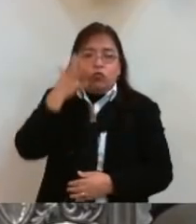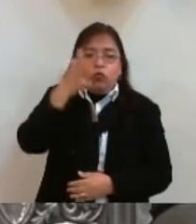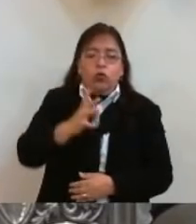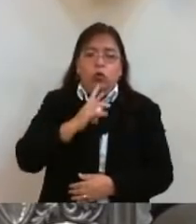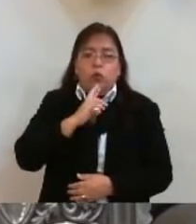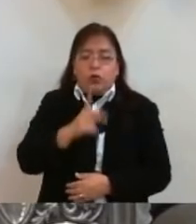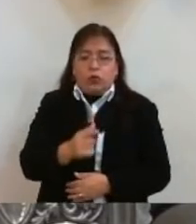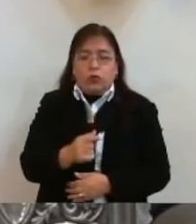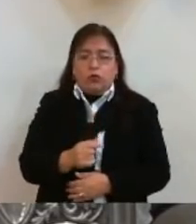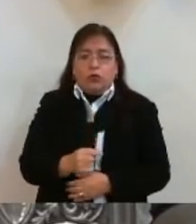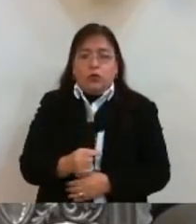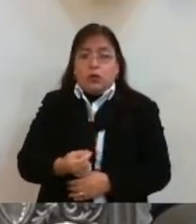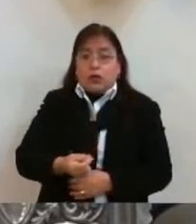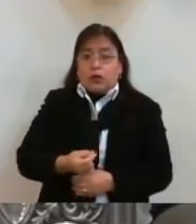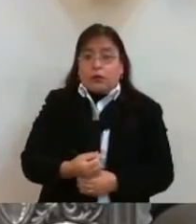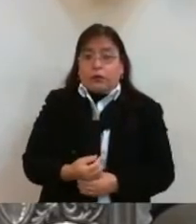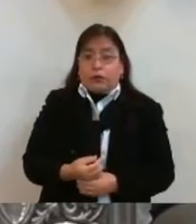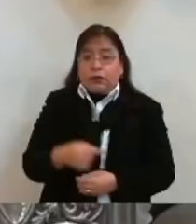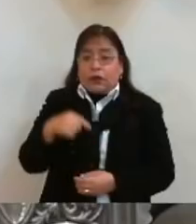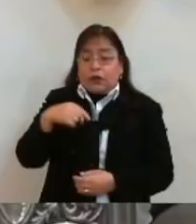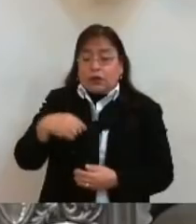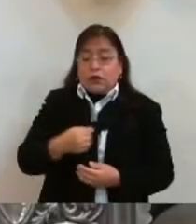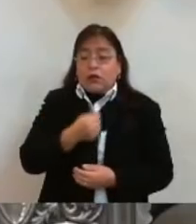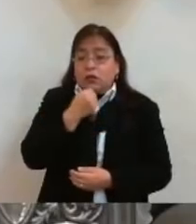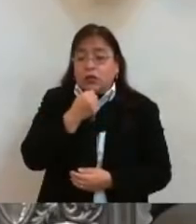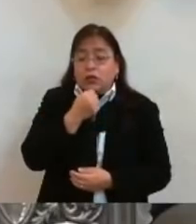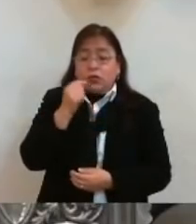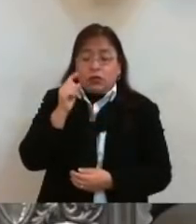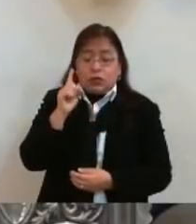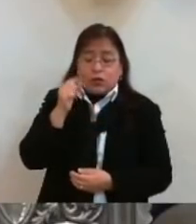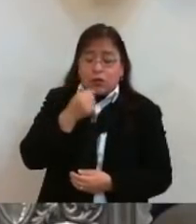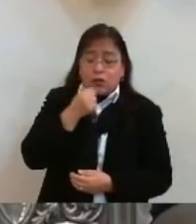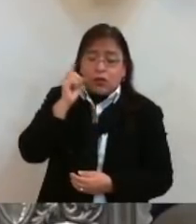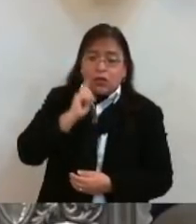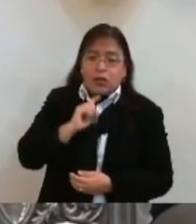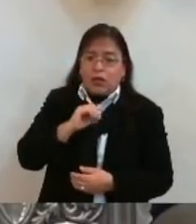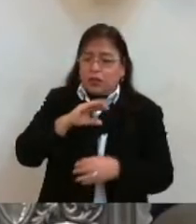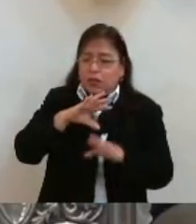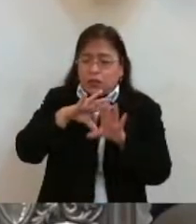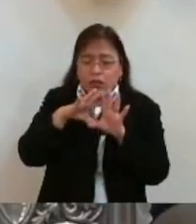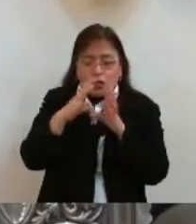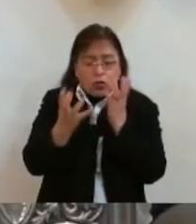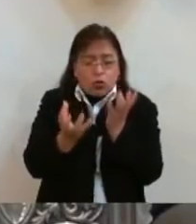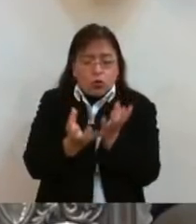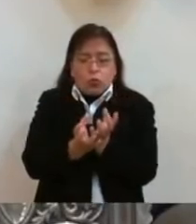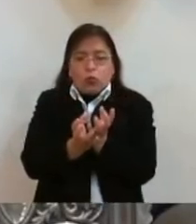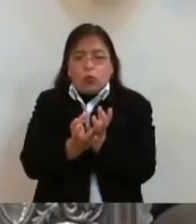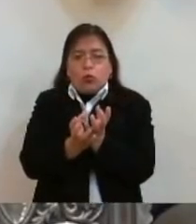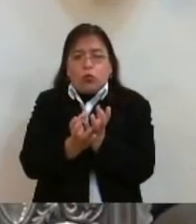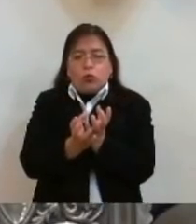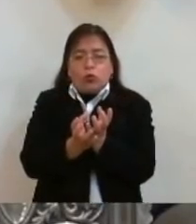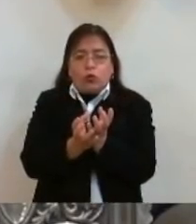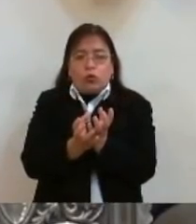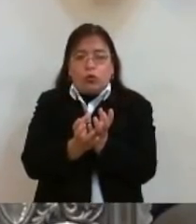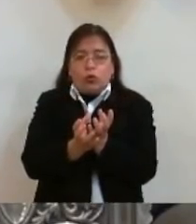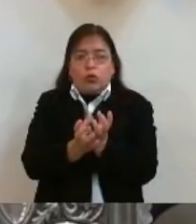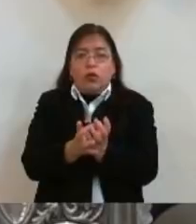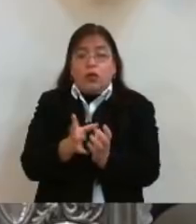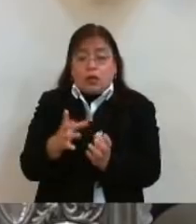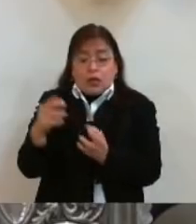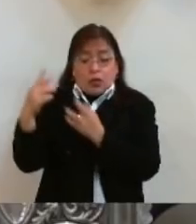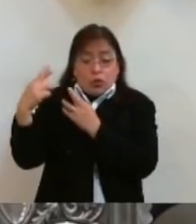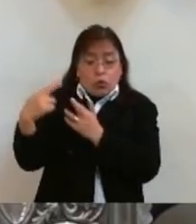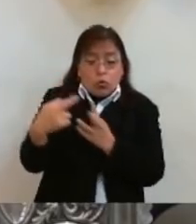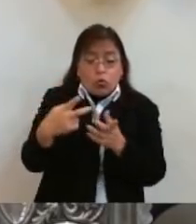y niños de Nuevo León, de México y del mundo entero puedan